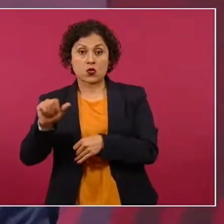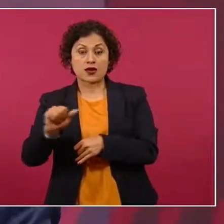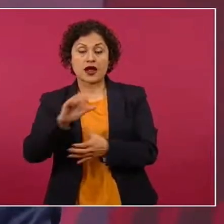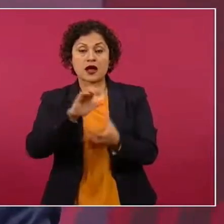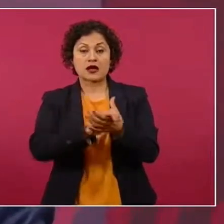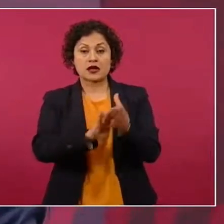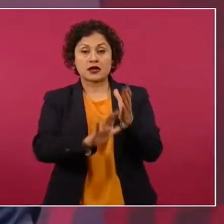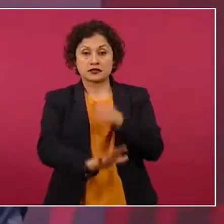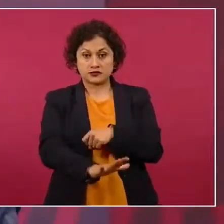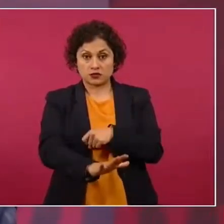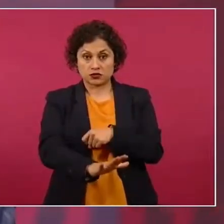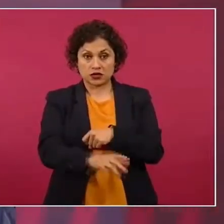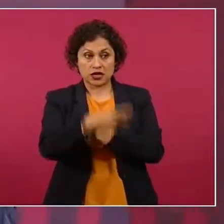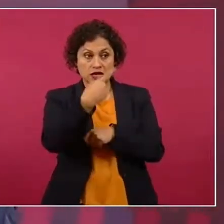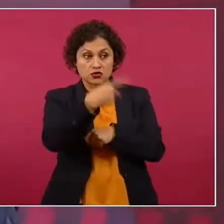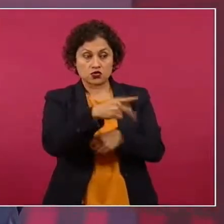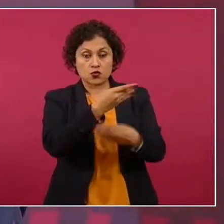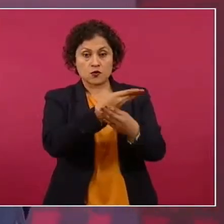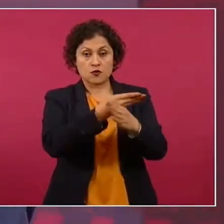utilizan una tesis